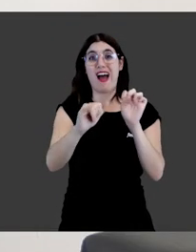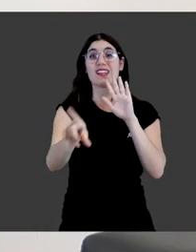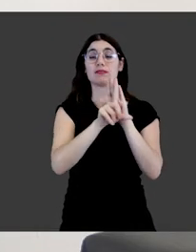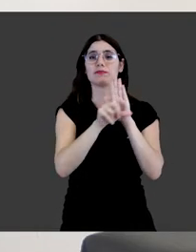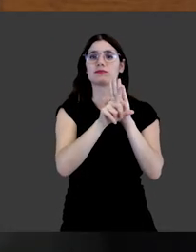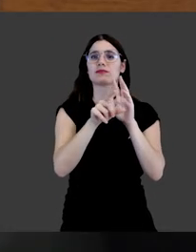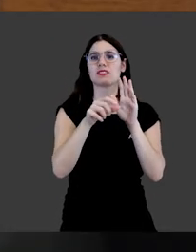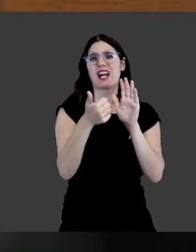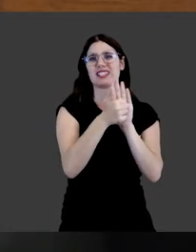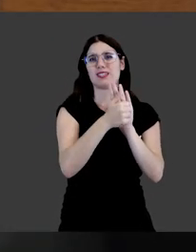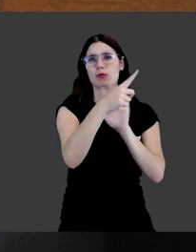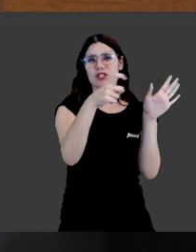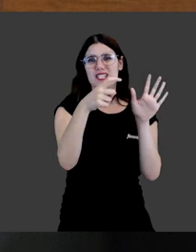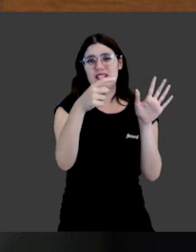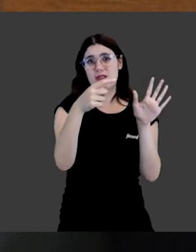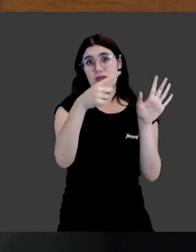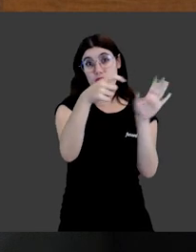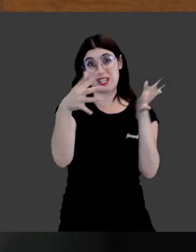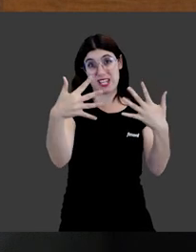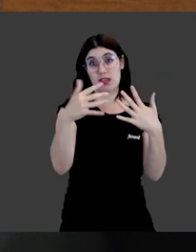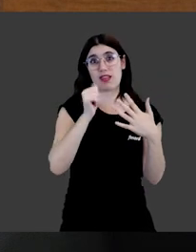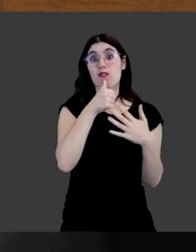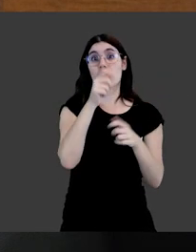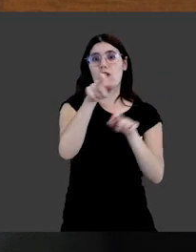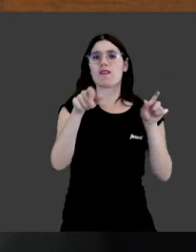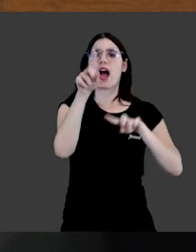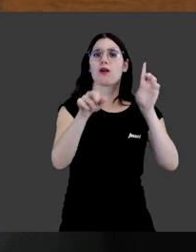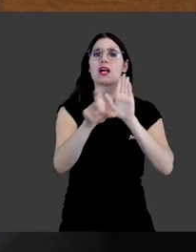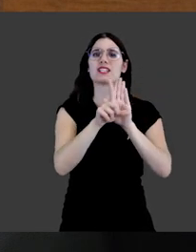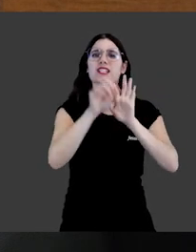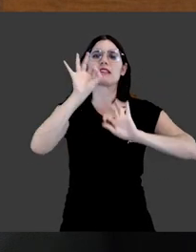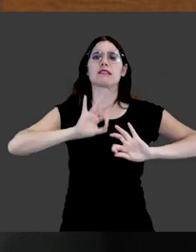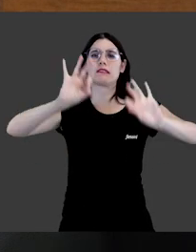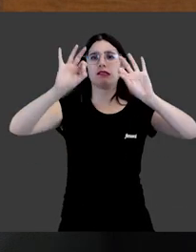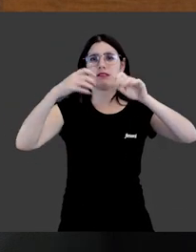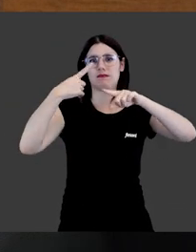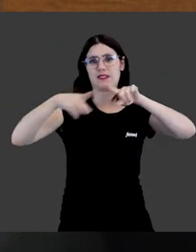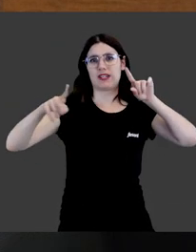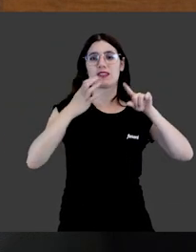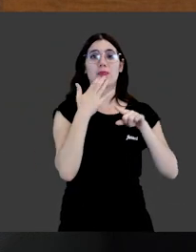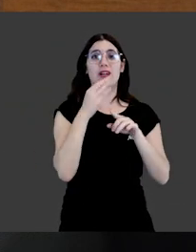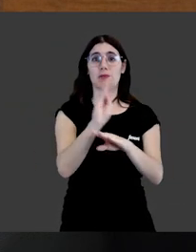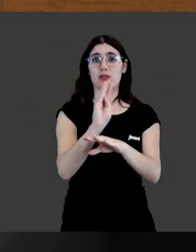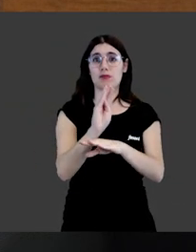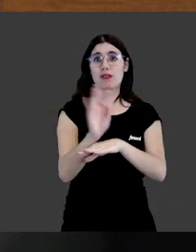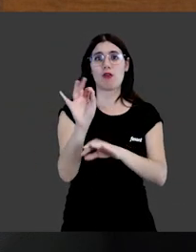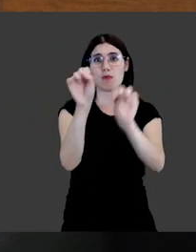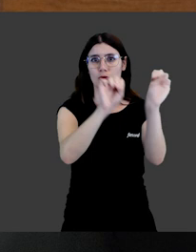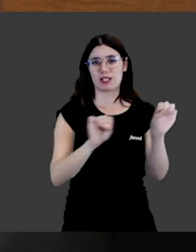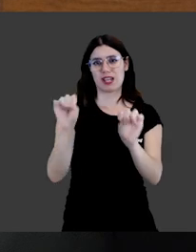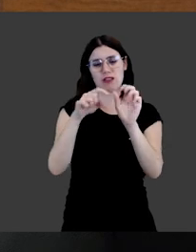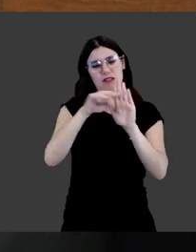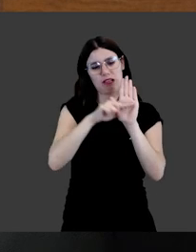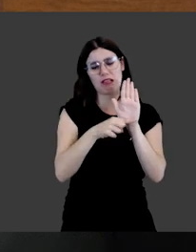de estas leyes en el artículo 610 del Código Civil, que establece algunas leyes como excepción relativas a su preservación